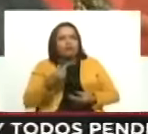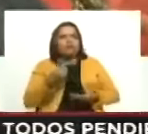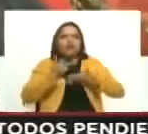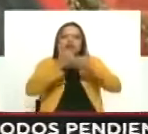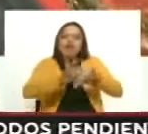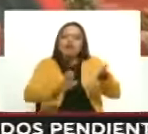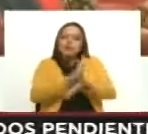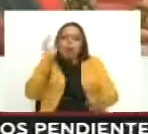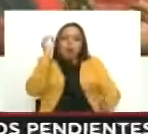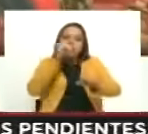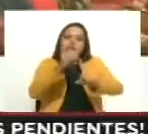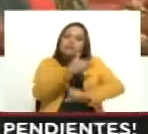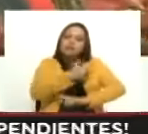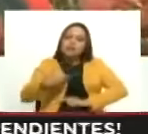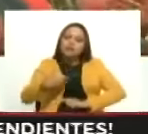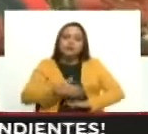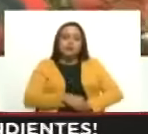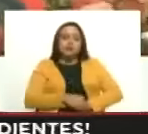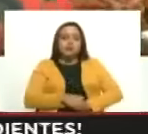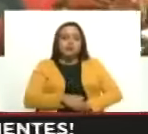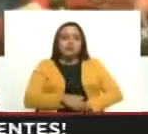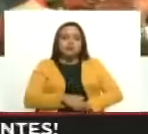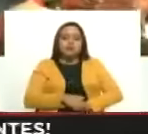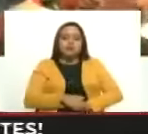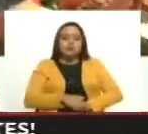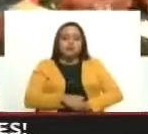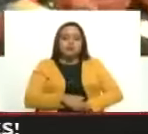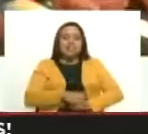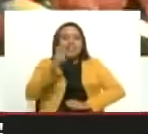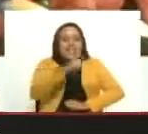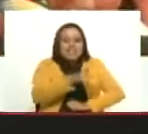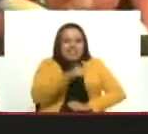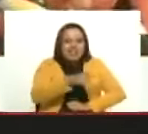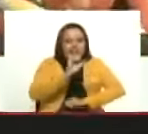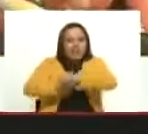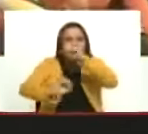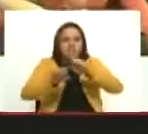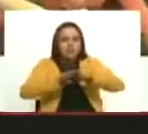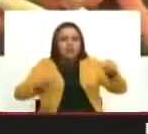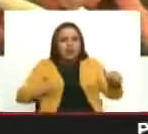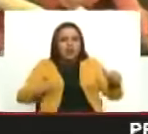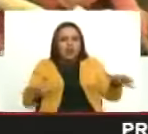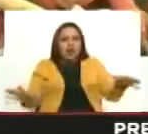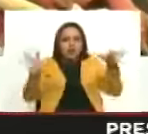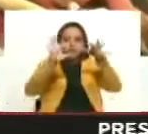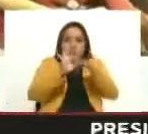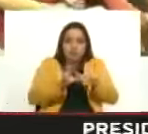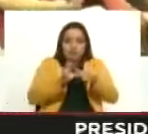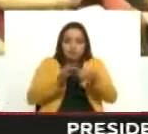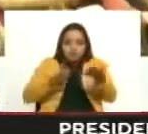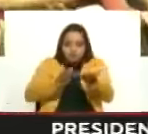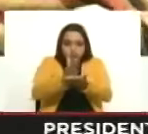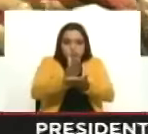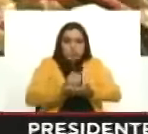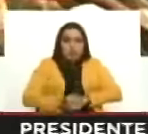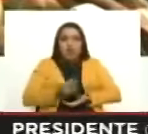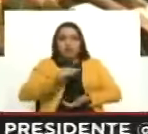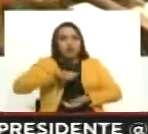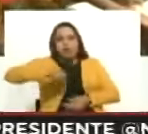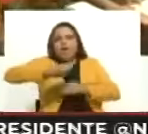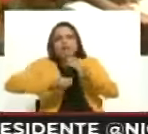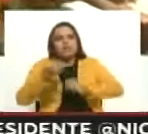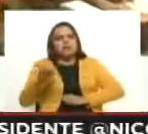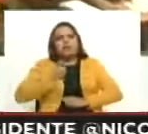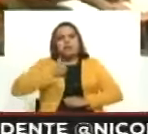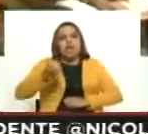de las cosas que requiere la defensa de un territorio es la unidad de mando. Aquí nadie puede andar haciendo lo que parece. Aquí hay un